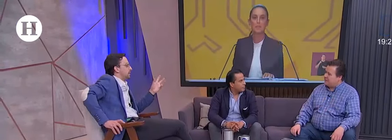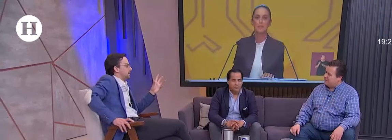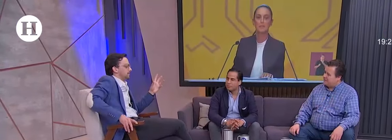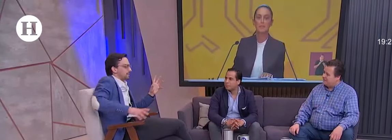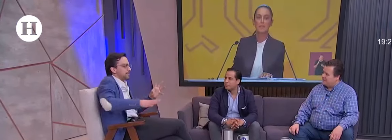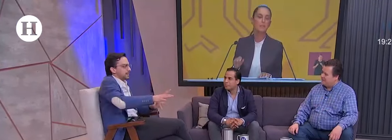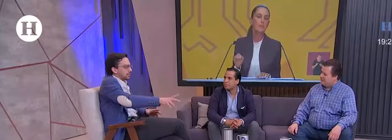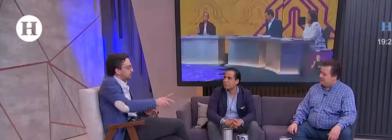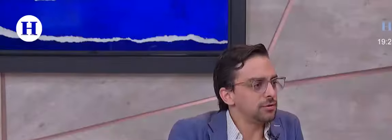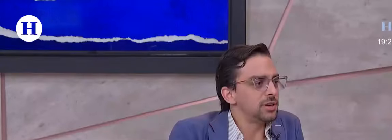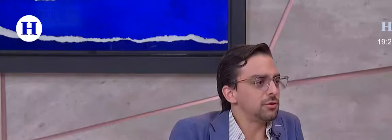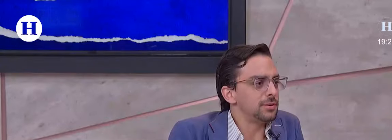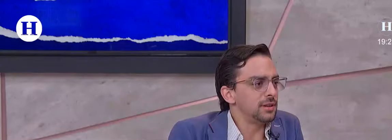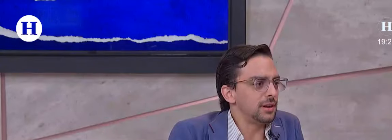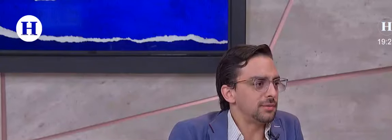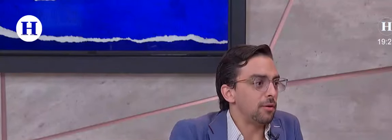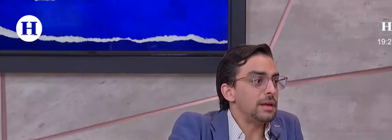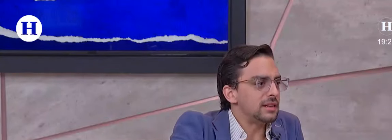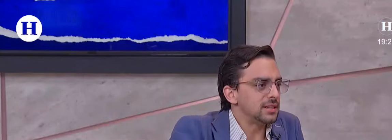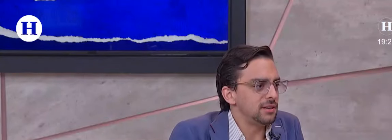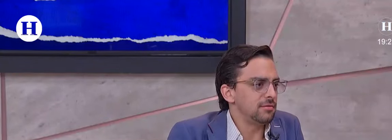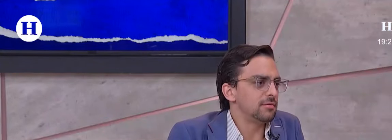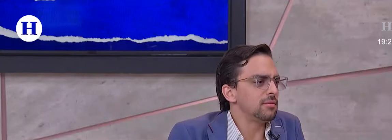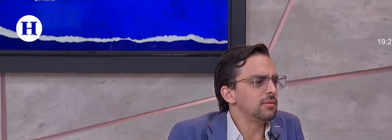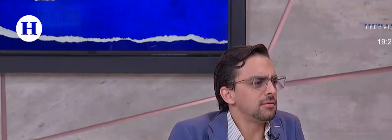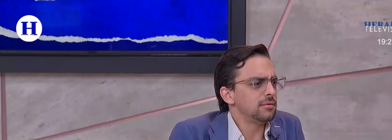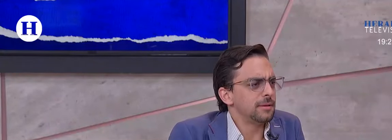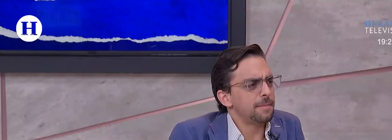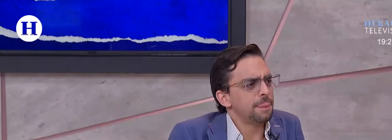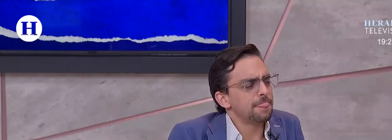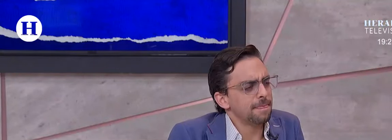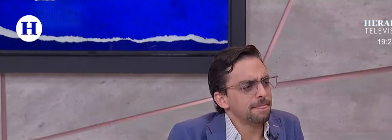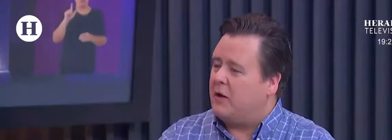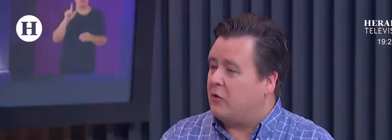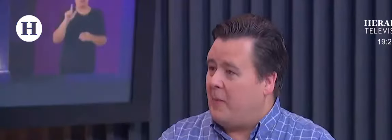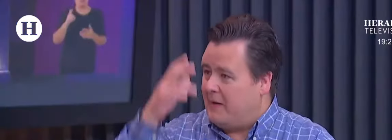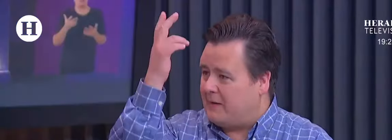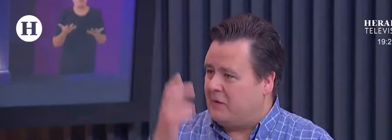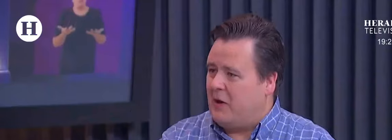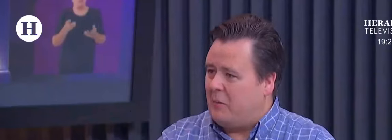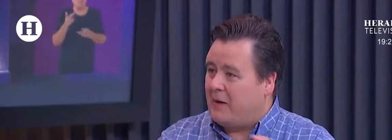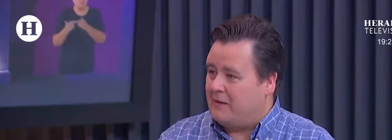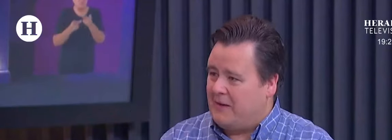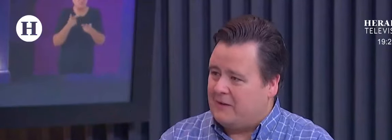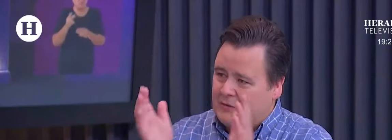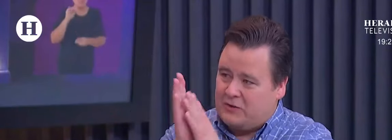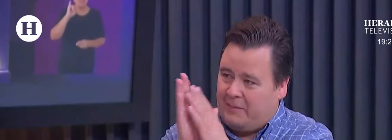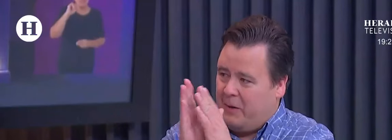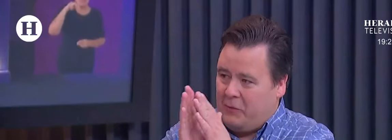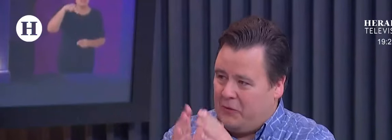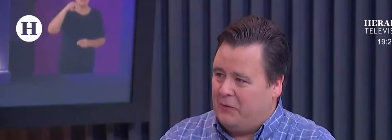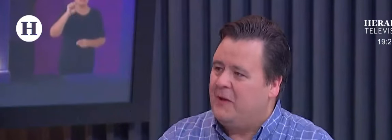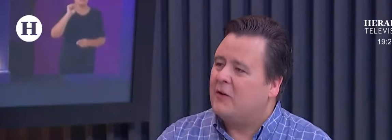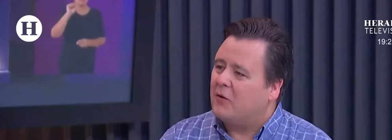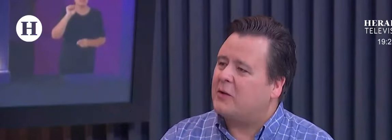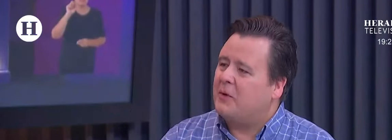como el gimic este que usó chertorivski de las palomitas y así o palomitas o lo que hizo mainas haciendo el lenguaje de señas y le